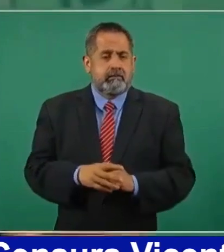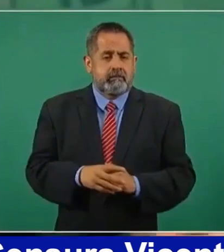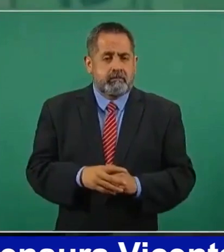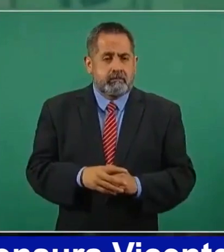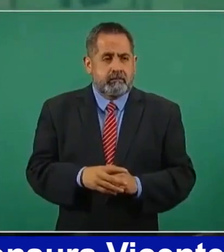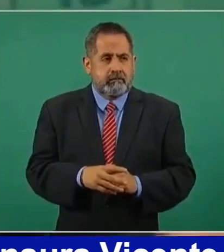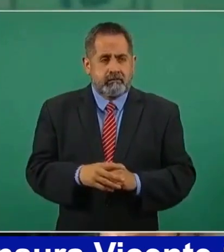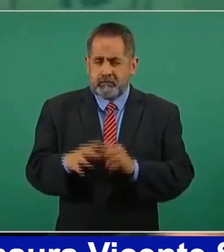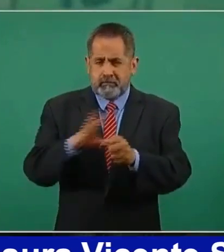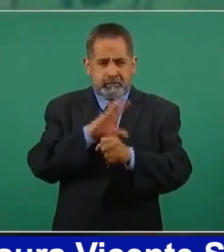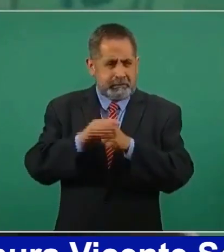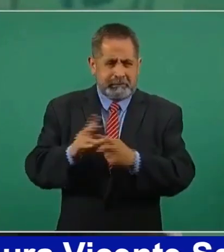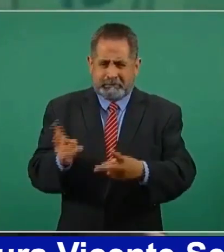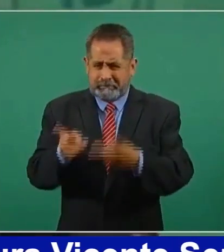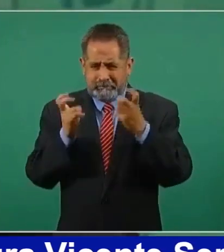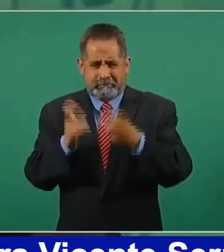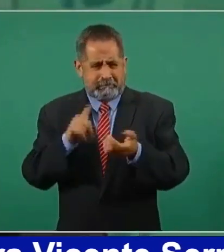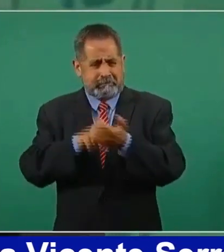En todo.